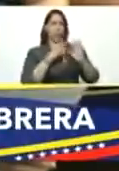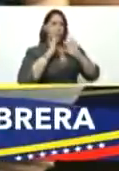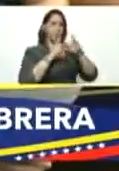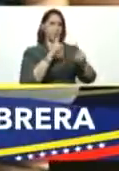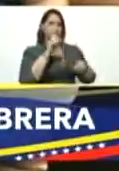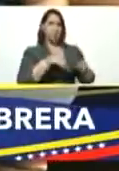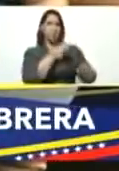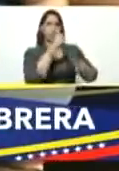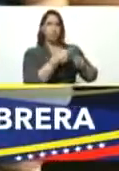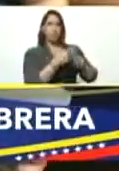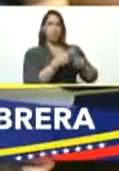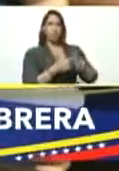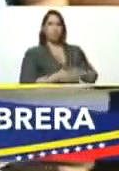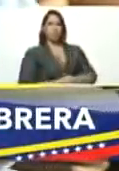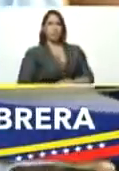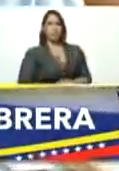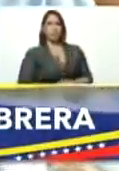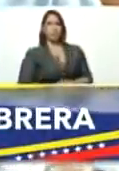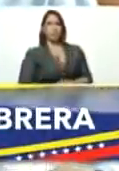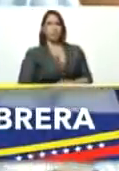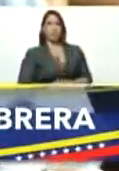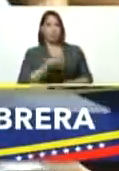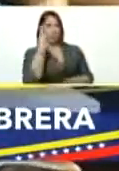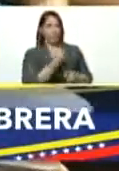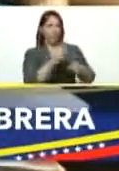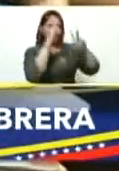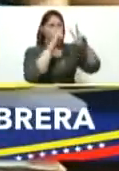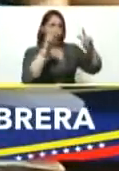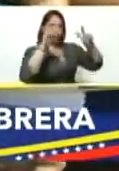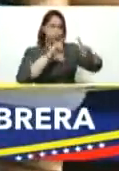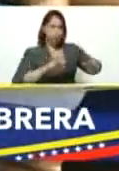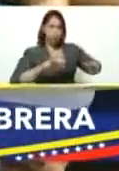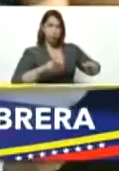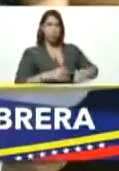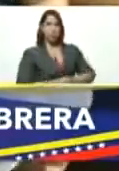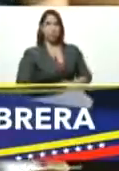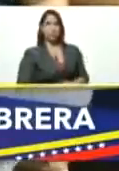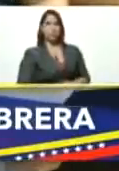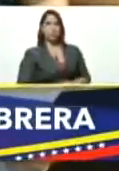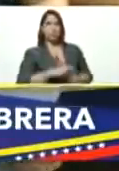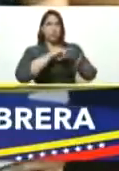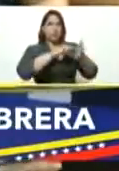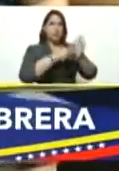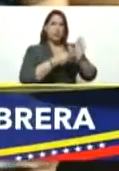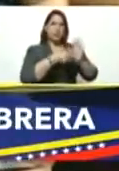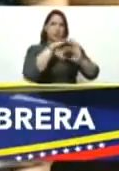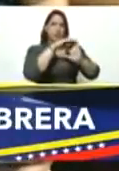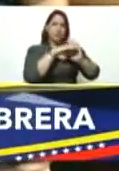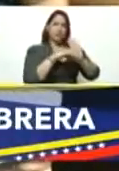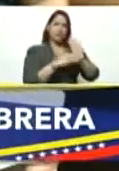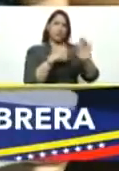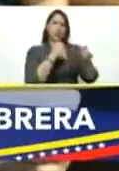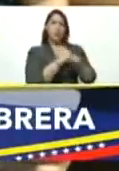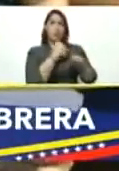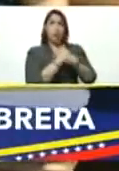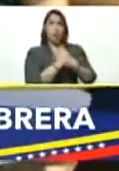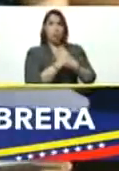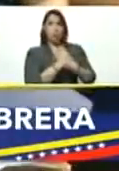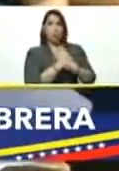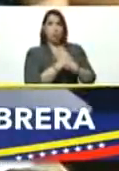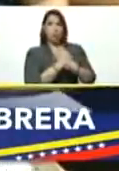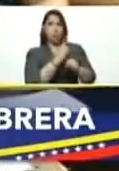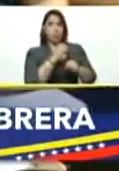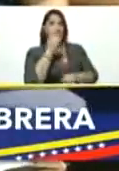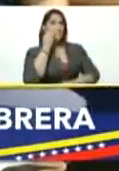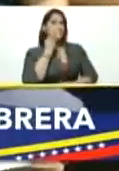también que debemos revisar a realizar lo que son las condiciones de trabajo lo que es la